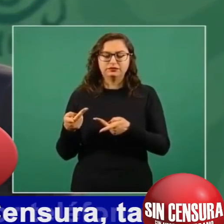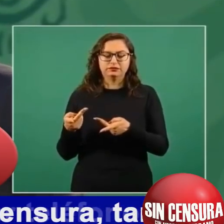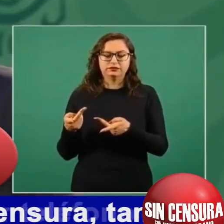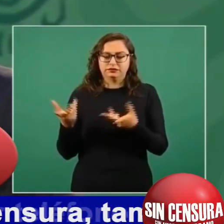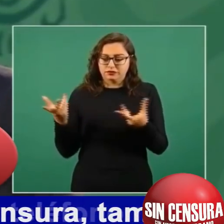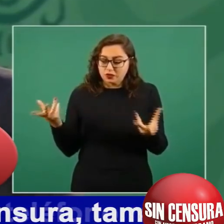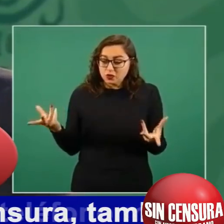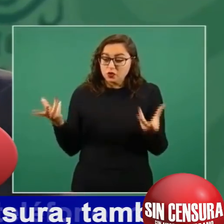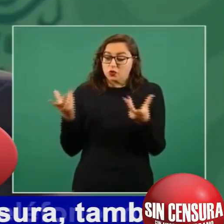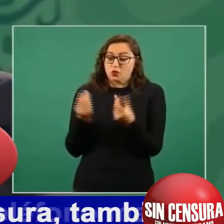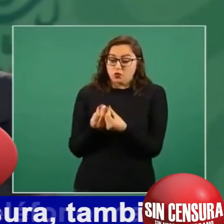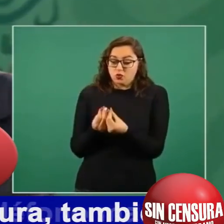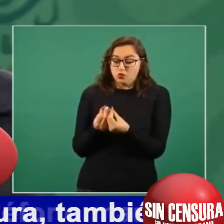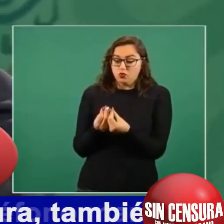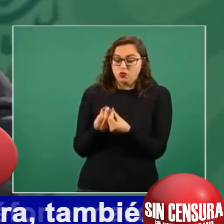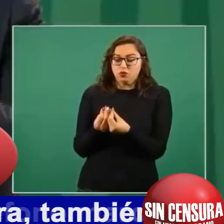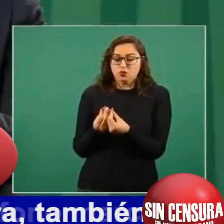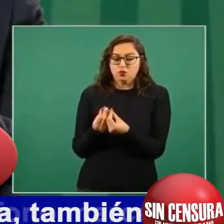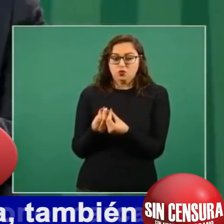para